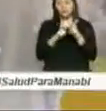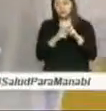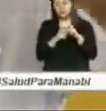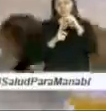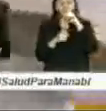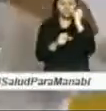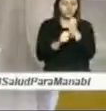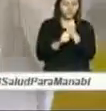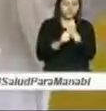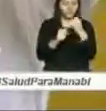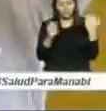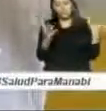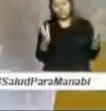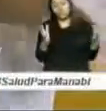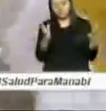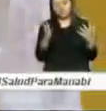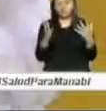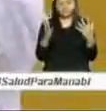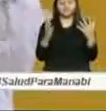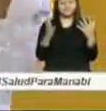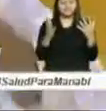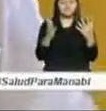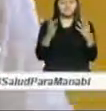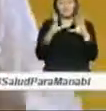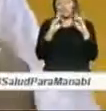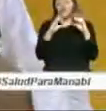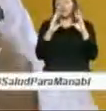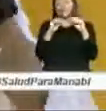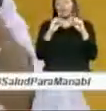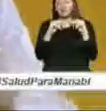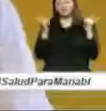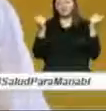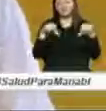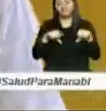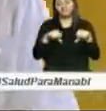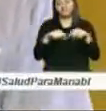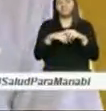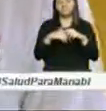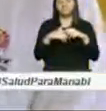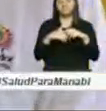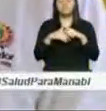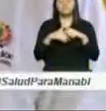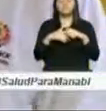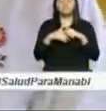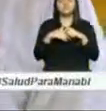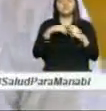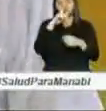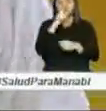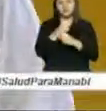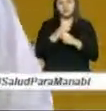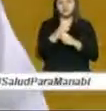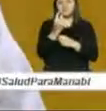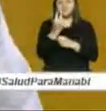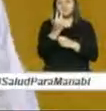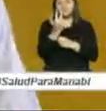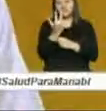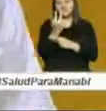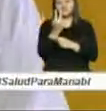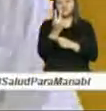confundir desempleo con informalidad y las tonterías que hacen esta gente siempre, el desempleo está en